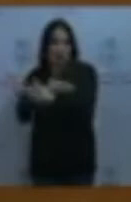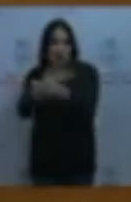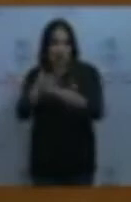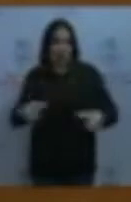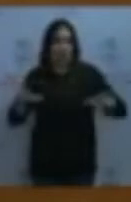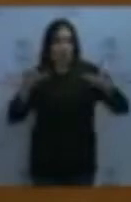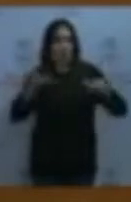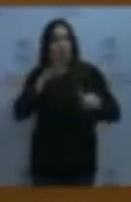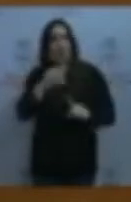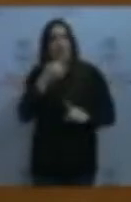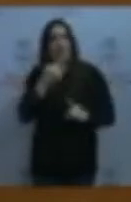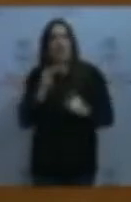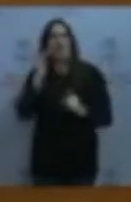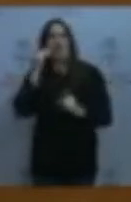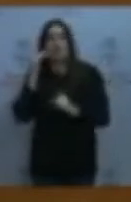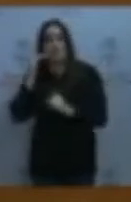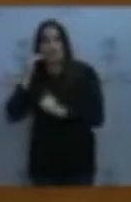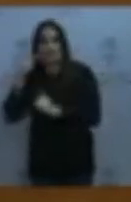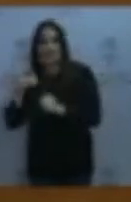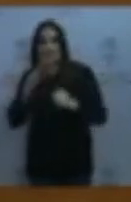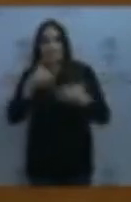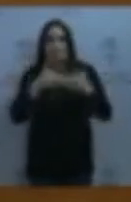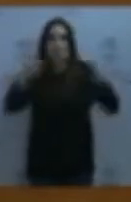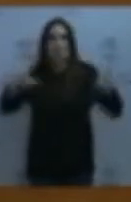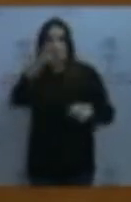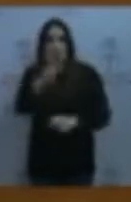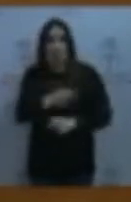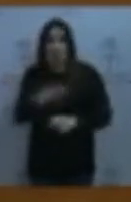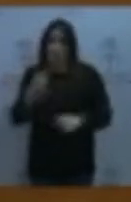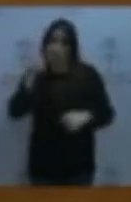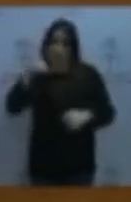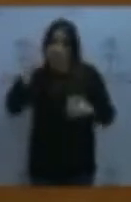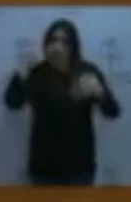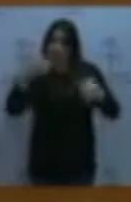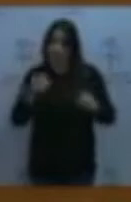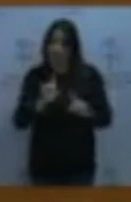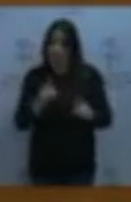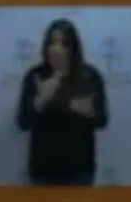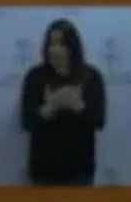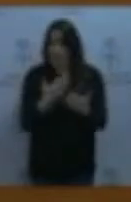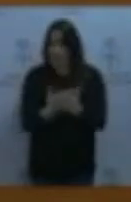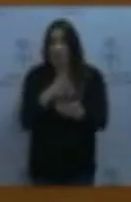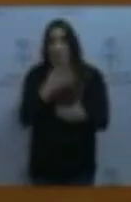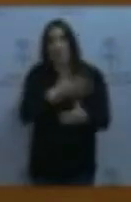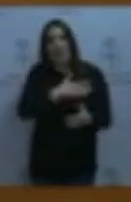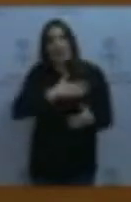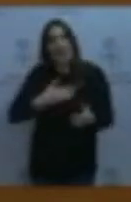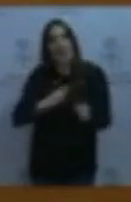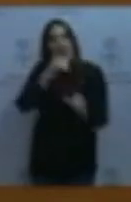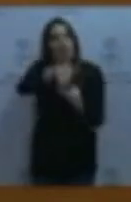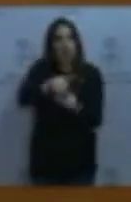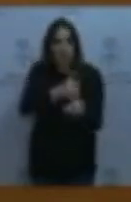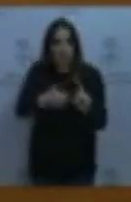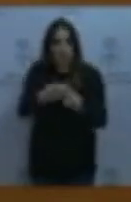poniendo sucesivas fechas de apertura irreales, como después se demostró, con la fin de gatuñar votos prometiendo un